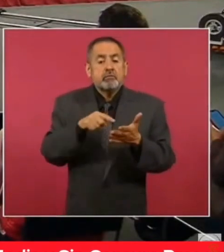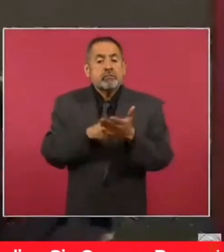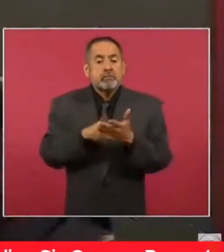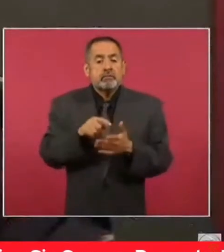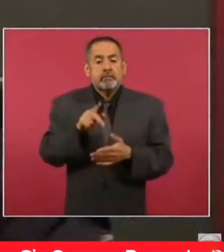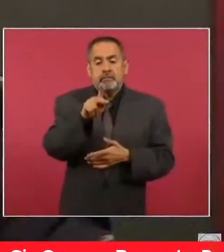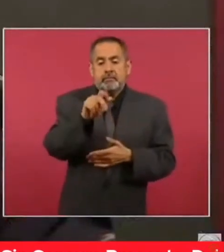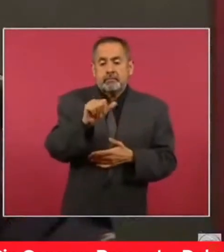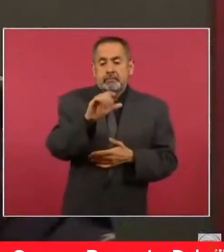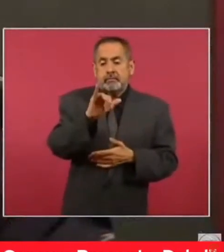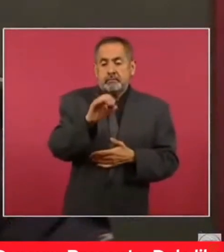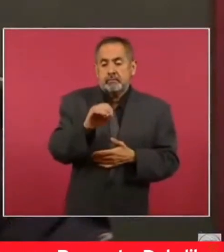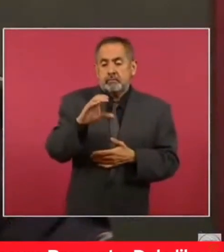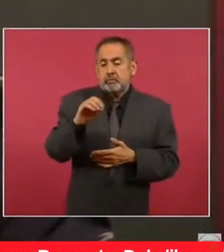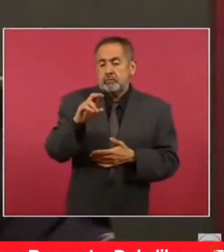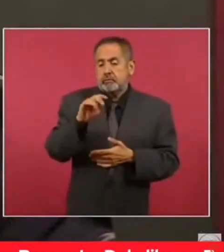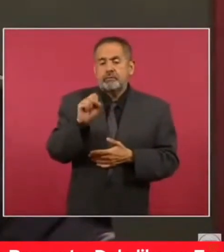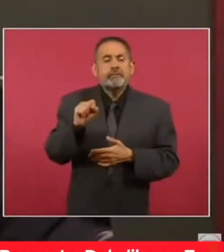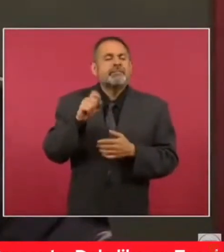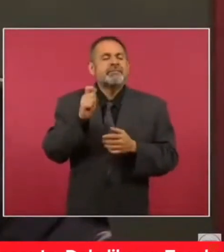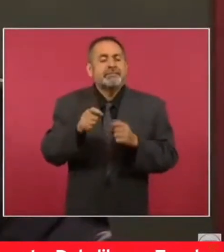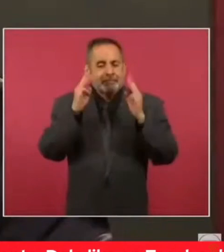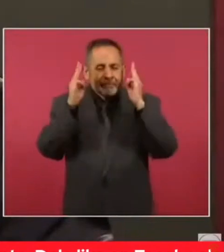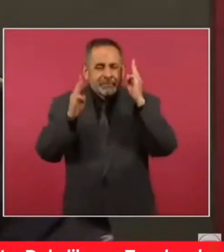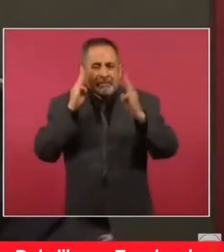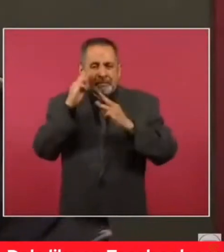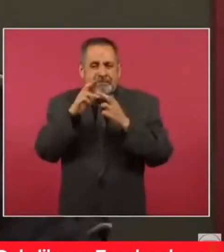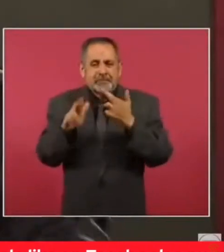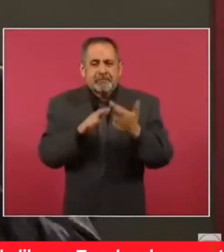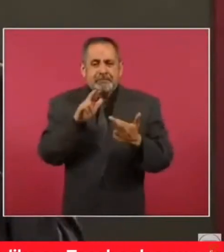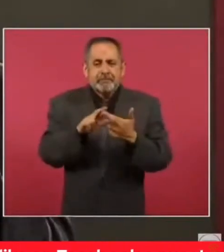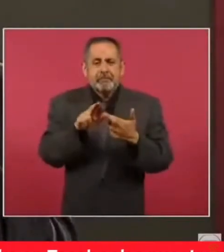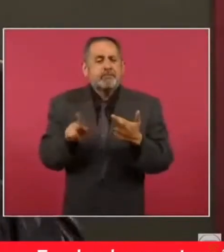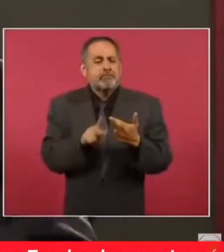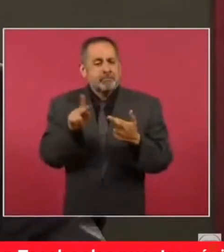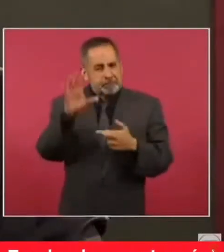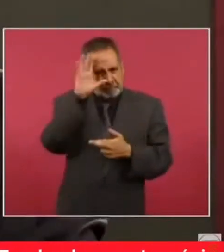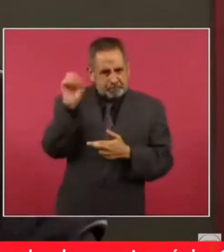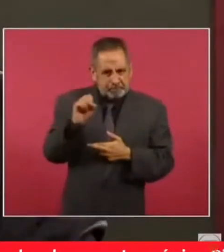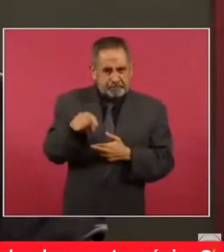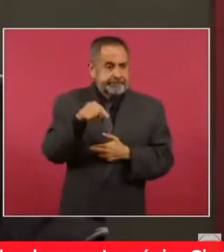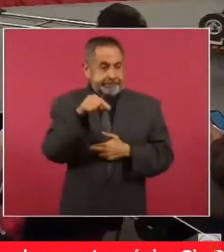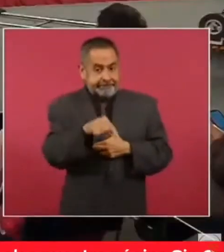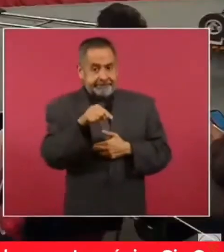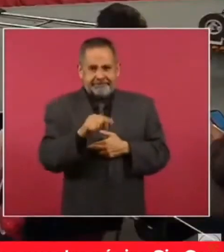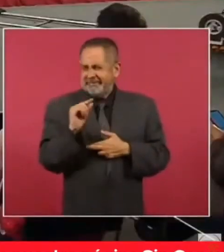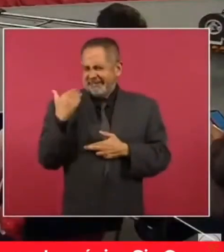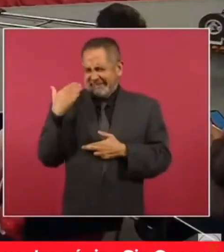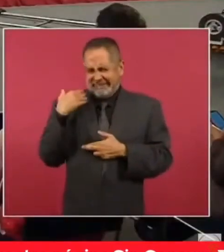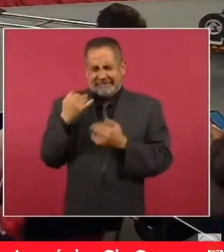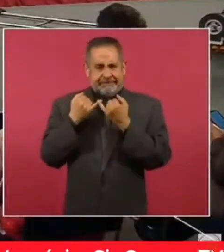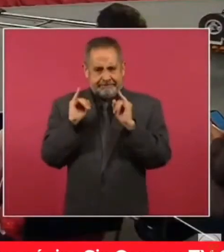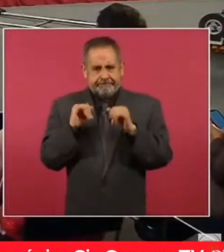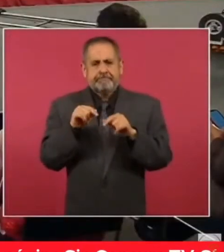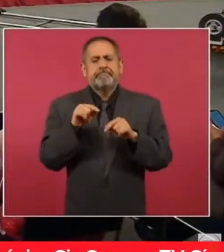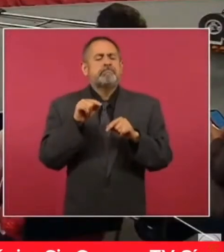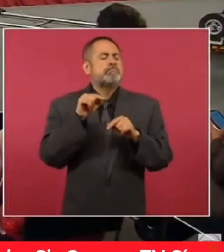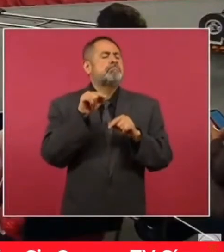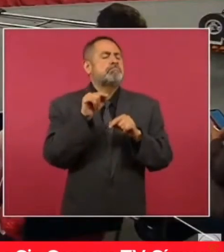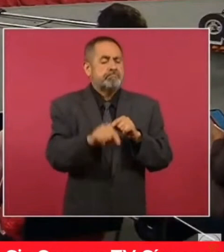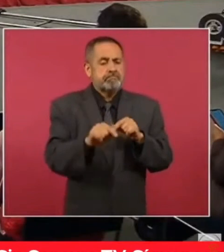de Cortés, hoy Museo Regional de los Pueblos de Morelos, que acabamos de reabrir al